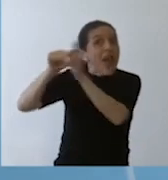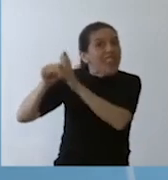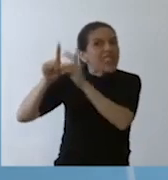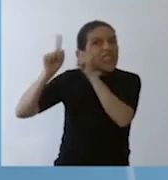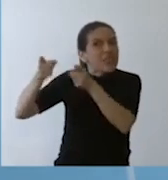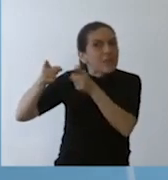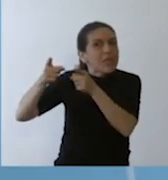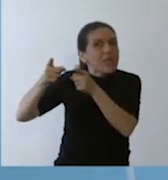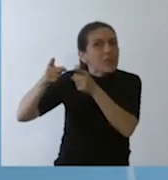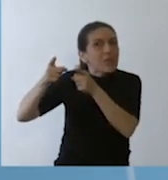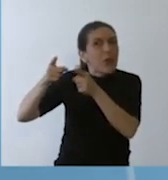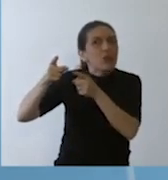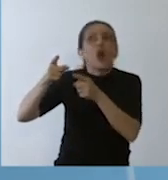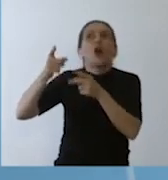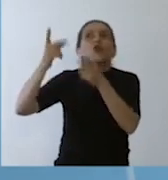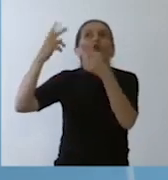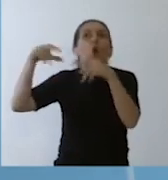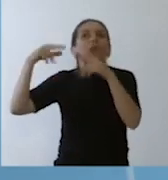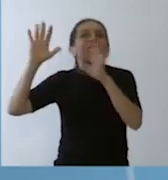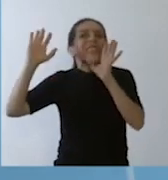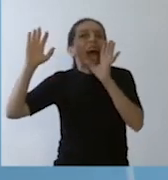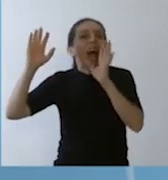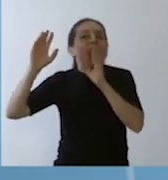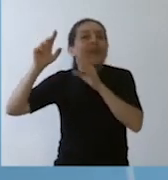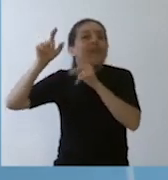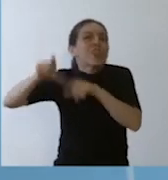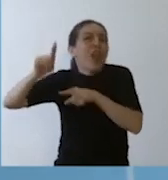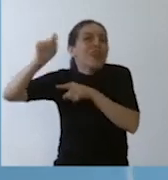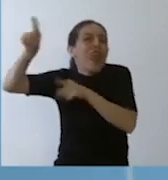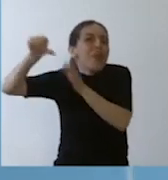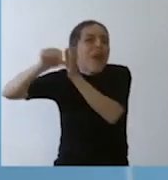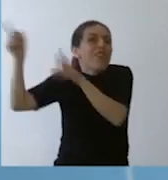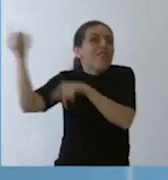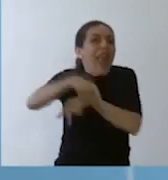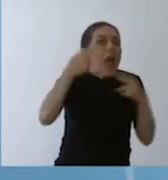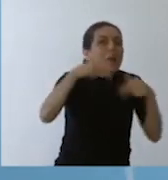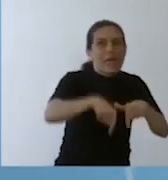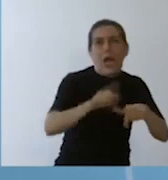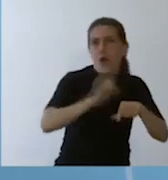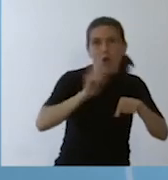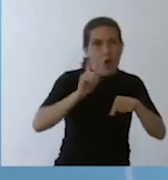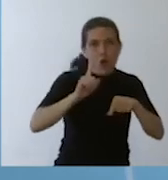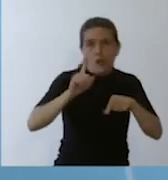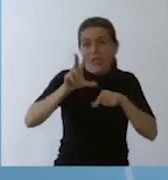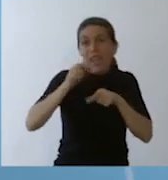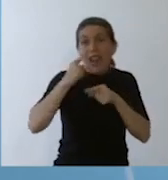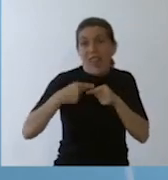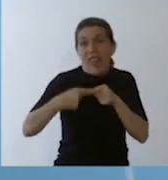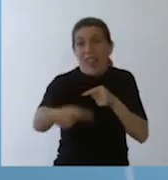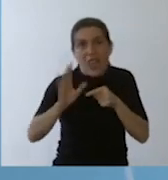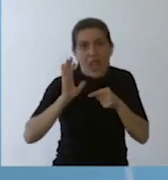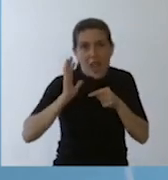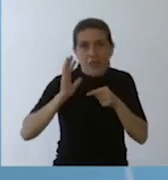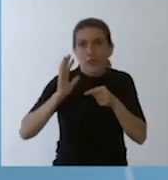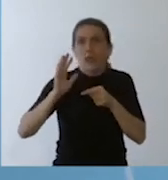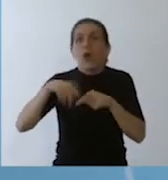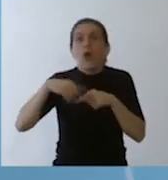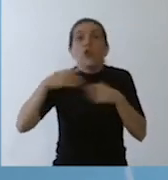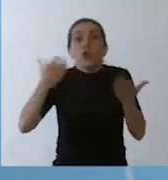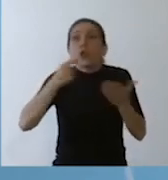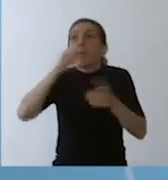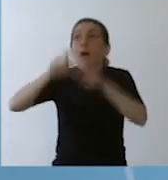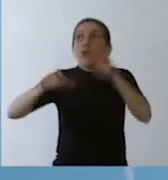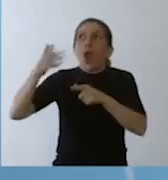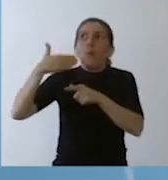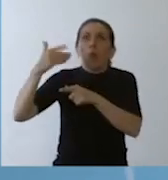sean argentinos a hacer turismo durante estos 30 días. Digamos. Básicamente lo que estamos tratando es de impedir el ingreso de personas que pueden traer